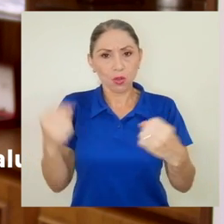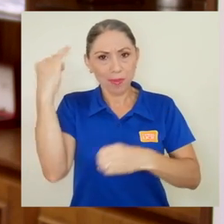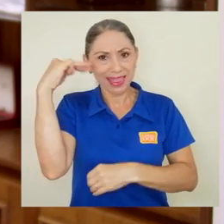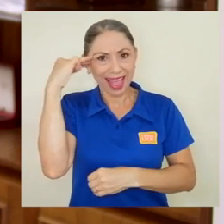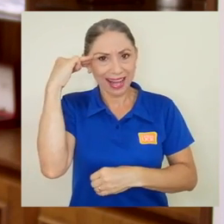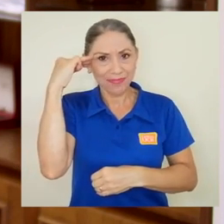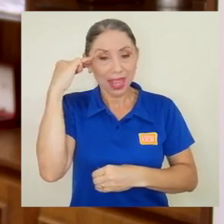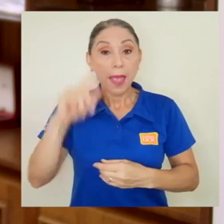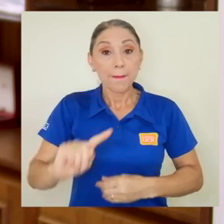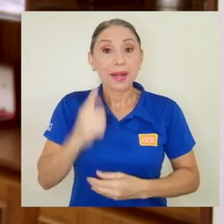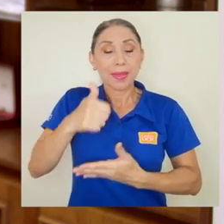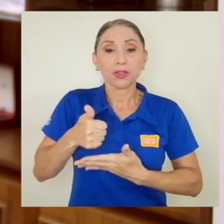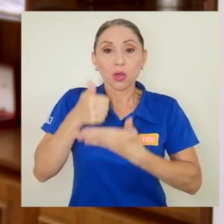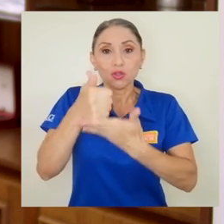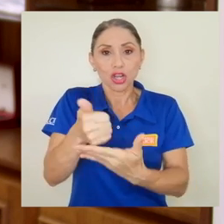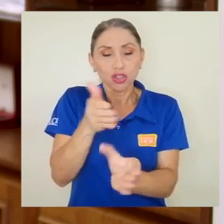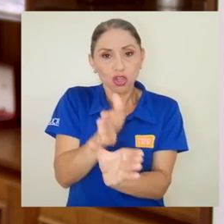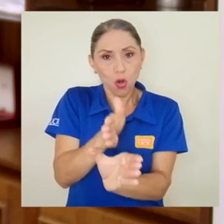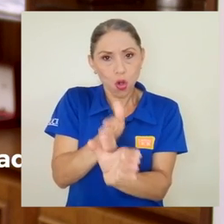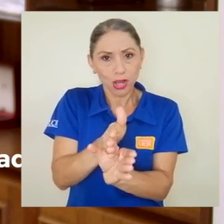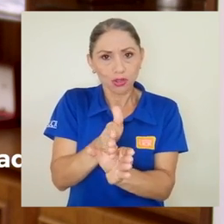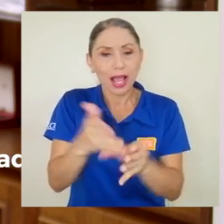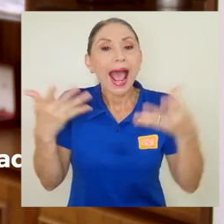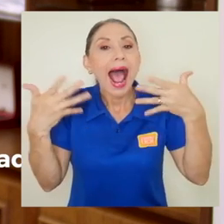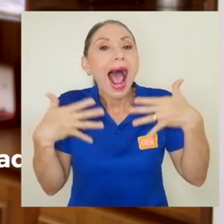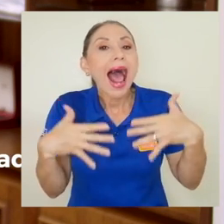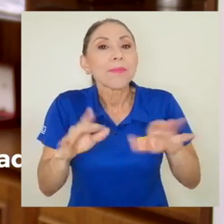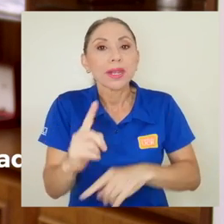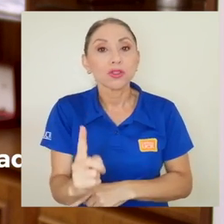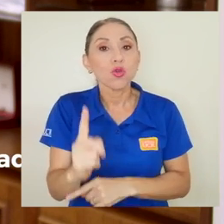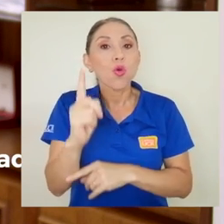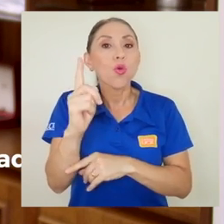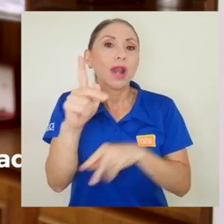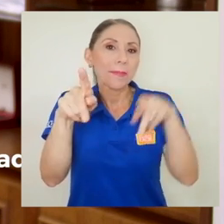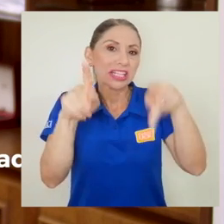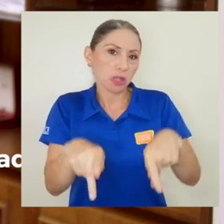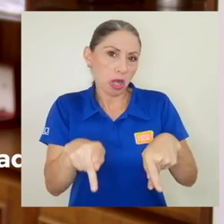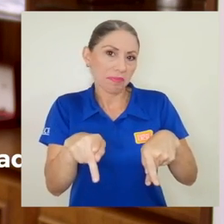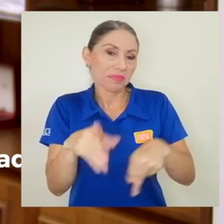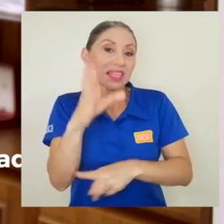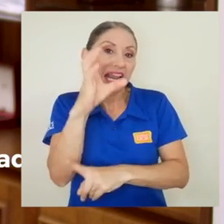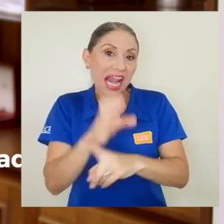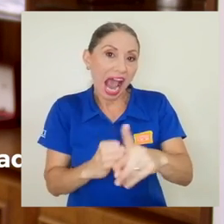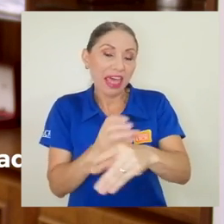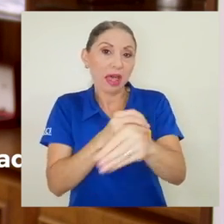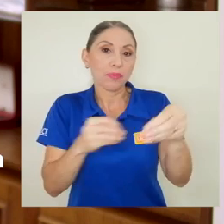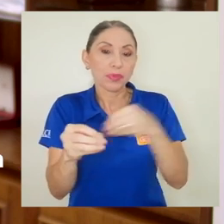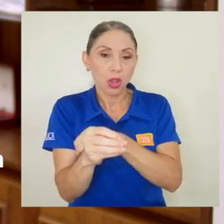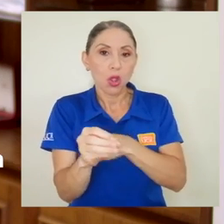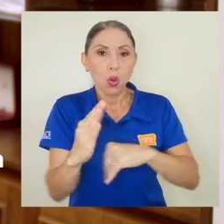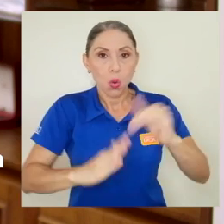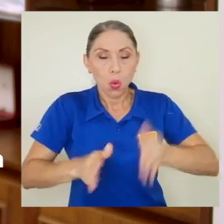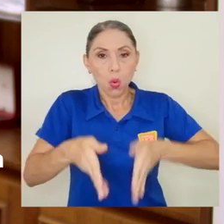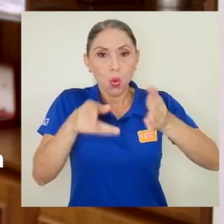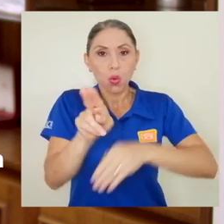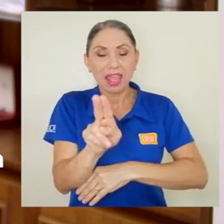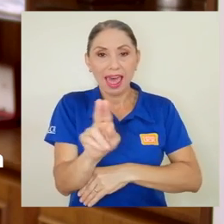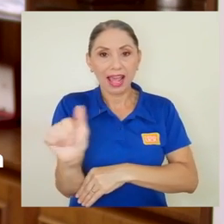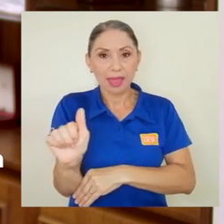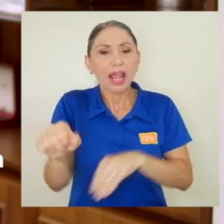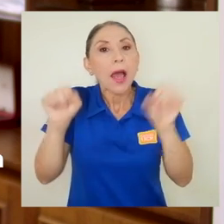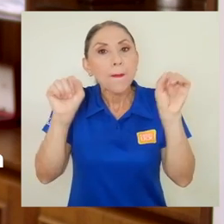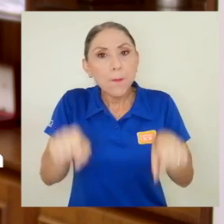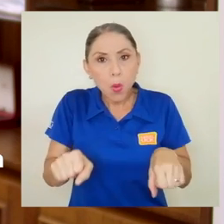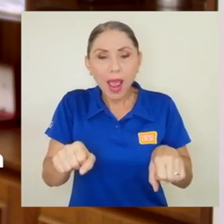y primeros auxilios psicológicos para que al menos una persona por cada unidad académica pueda gestionar el